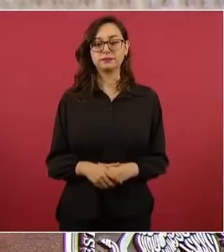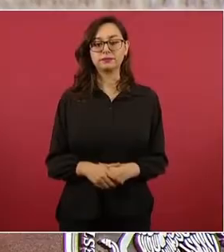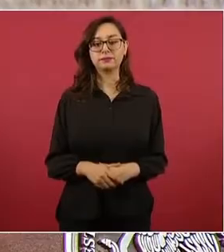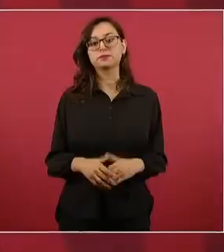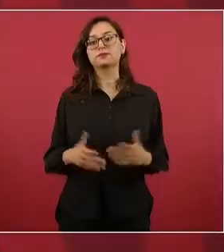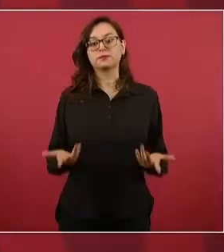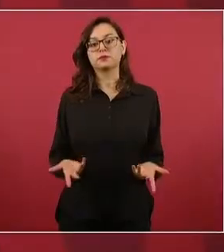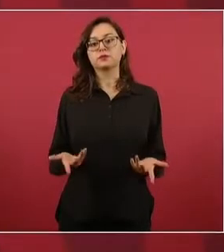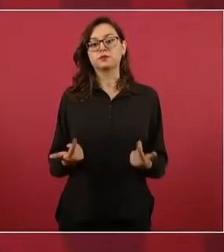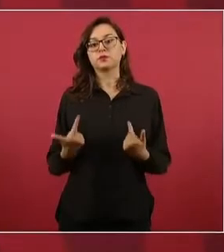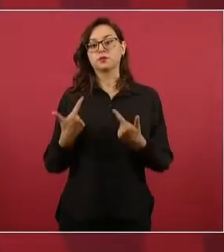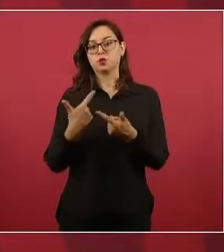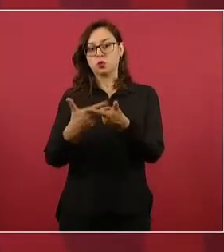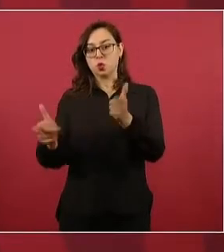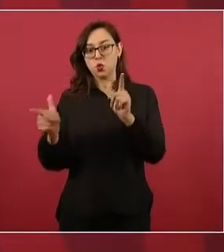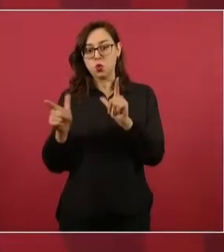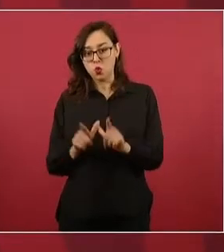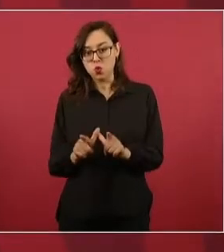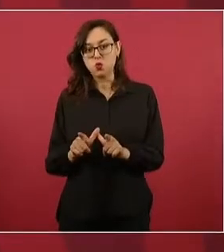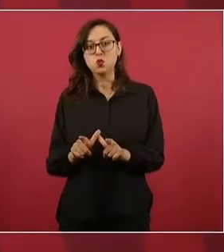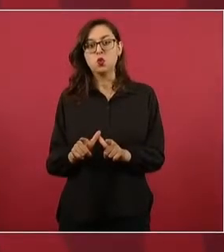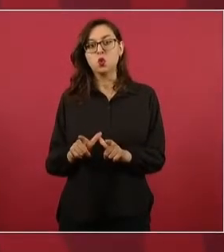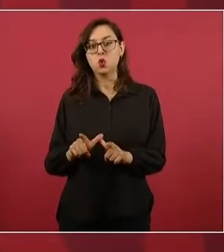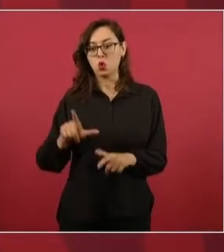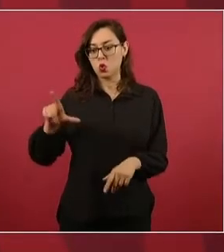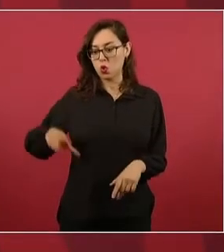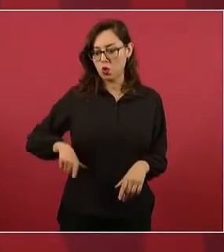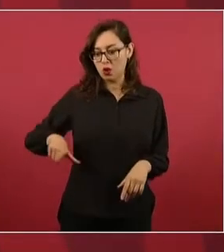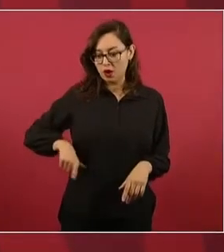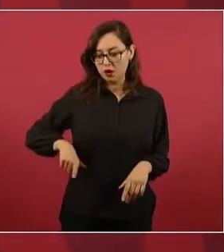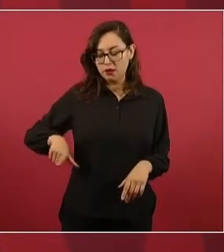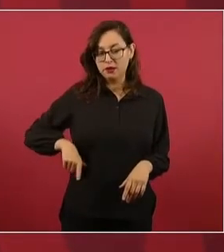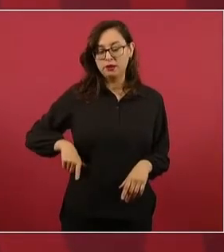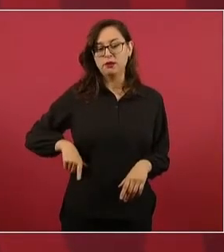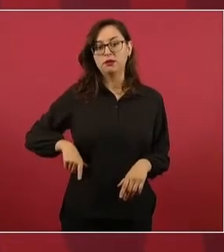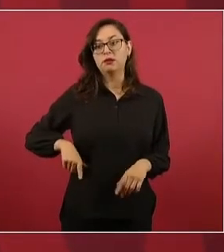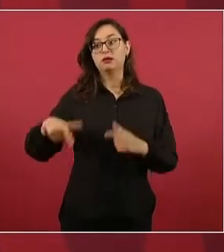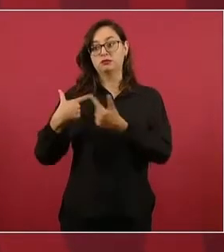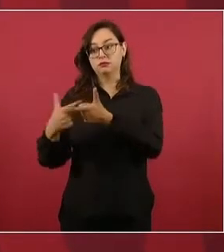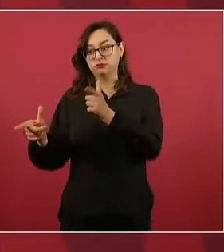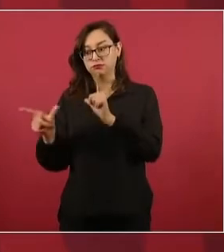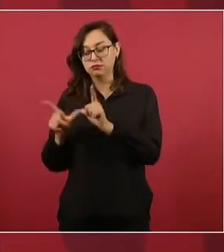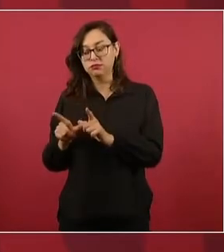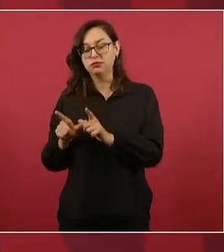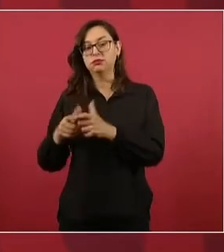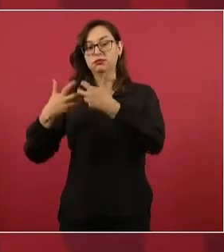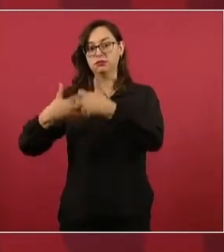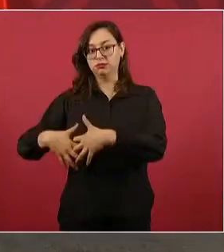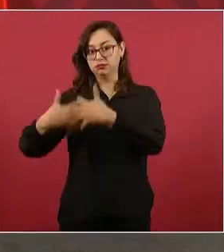tanto del gobierno como de la industria,